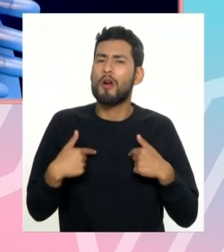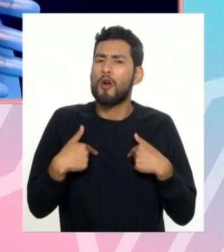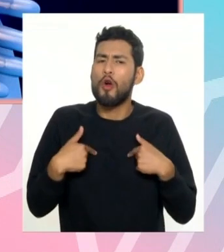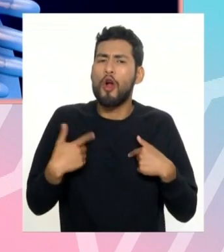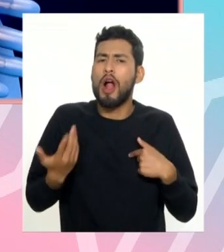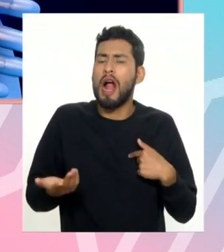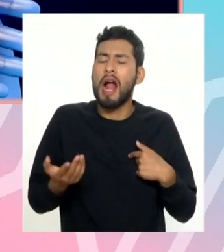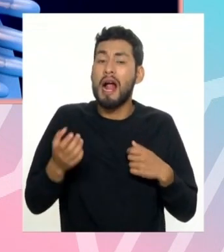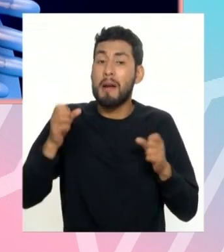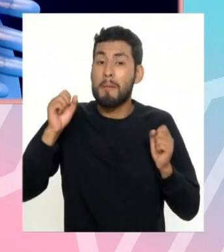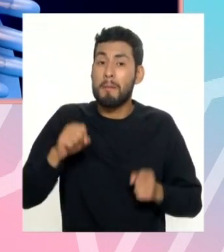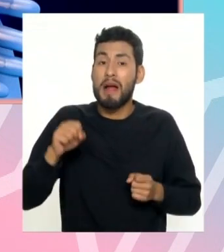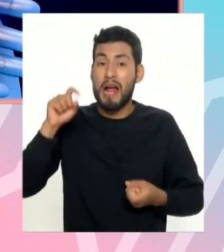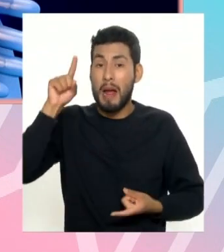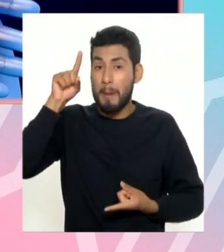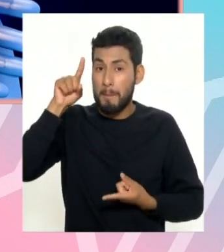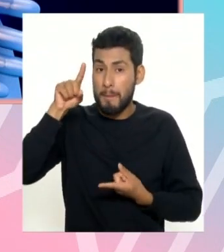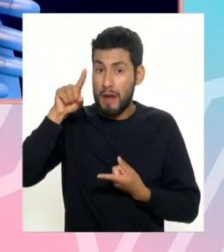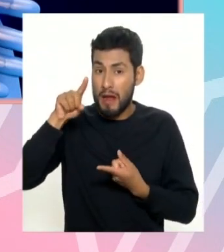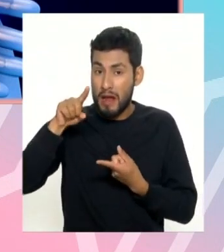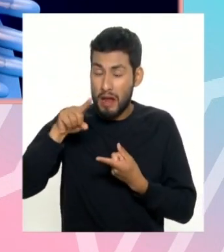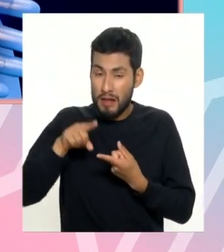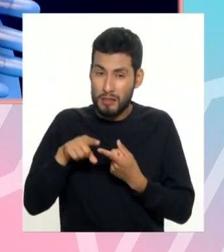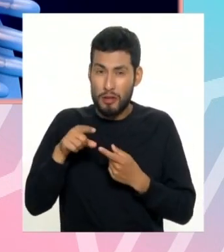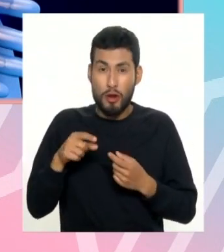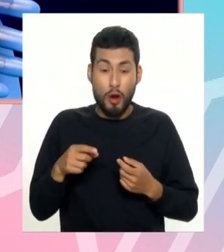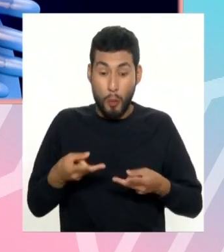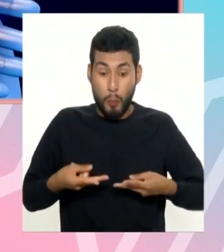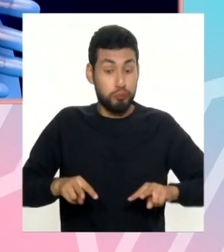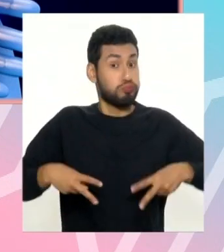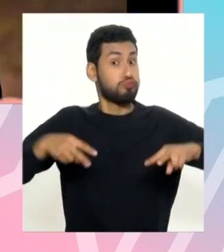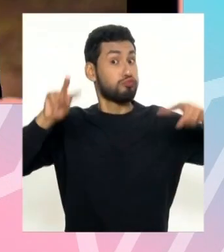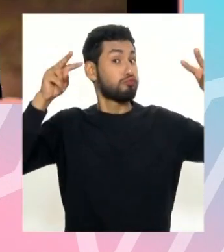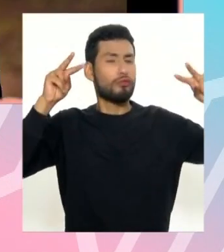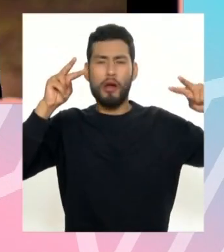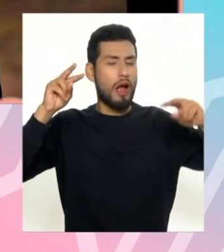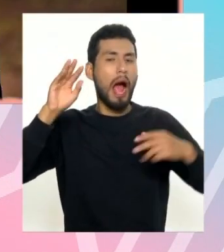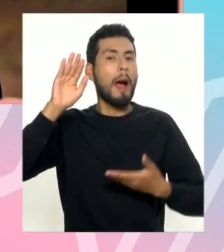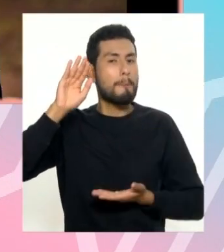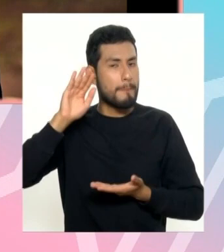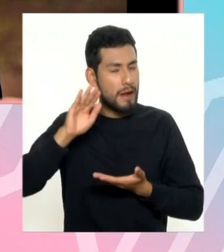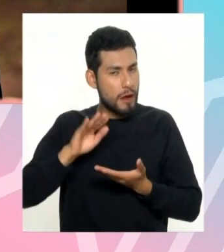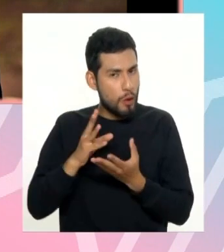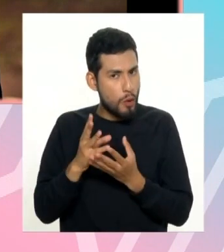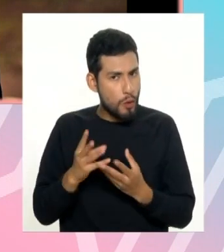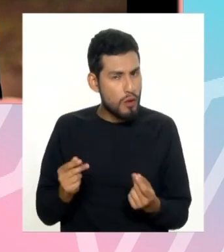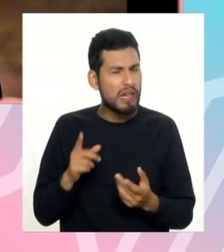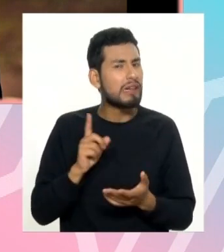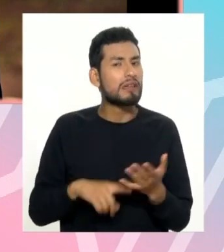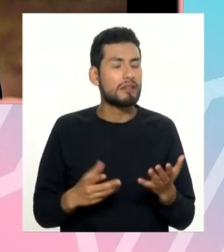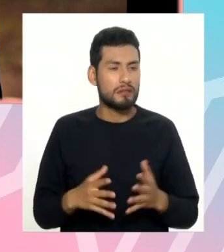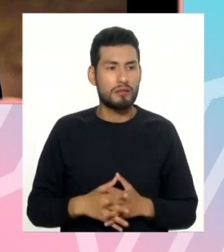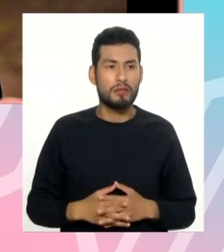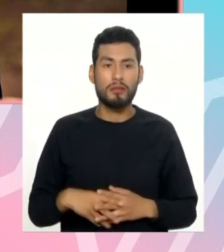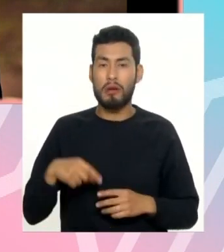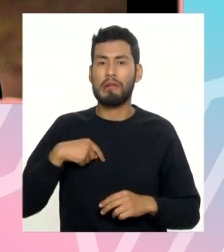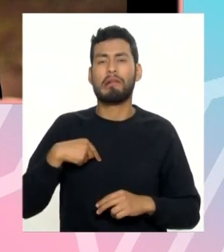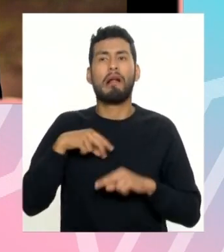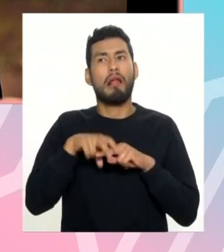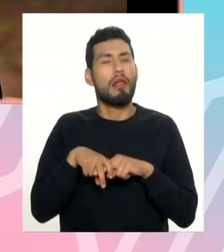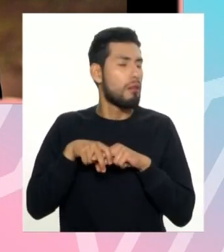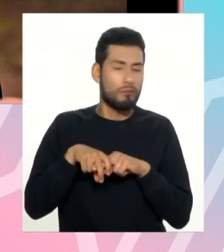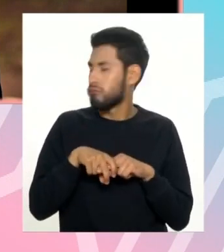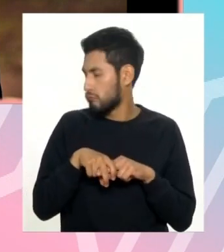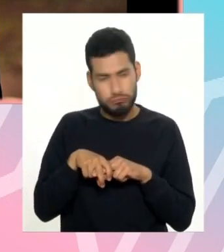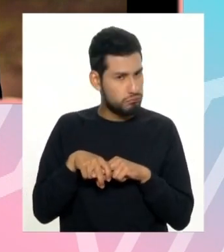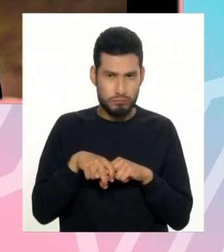para disminuir la aparición de la evolución de este proceso degenerativo? Debo evitar el sedentarismo,